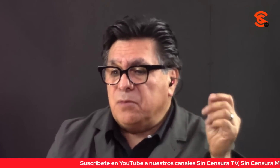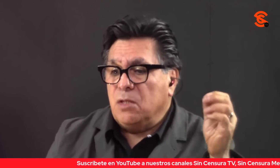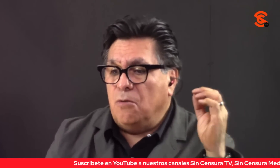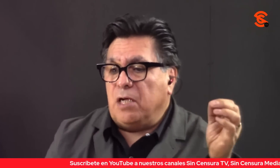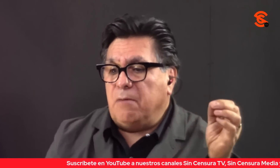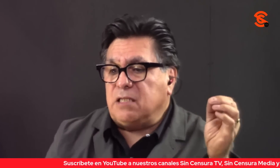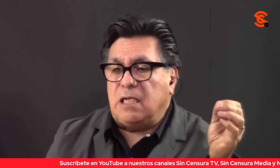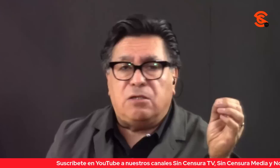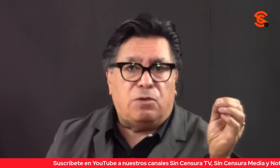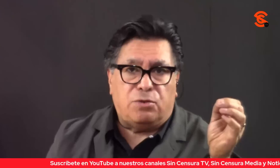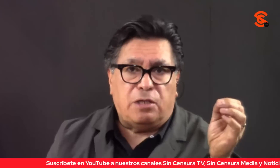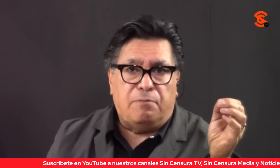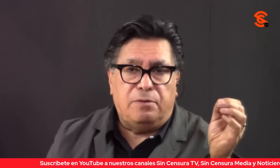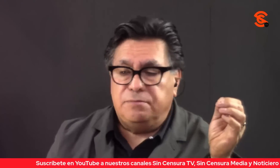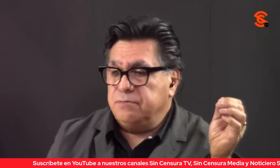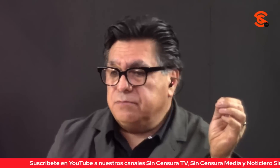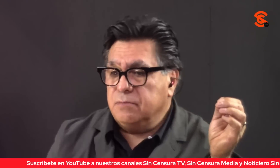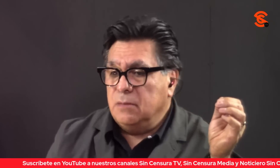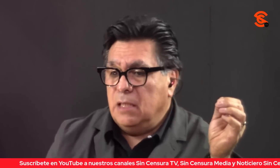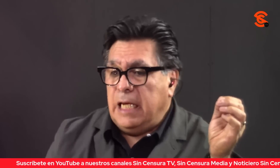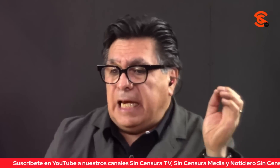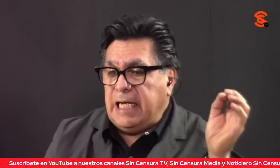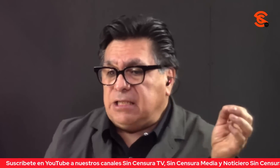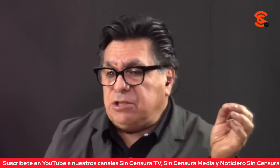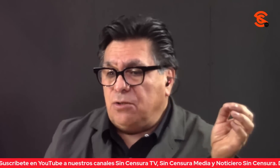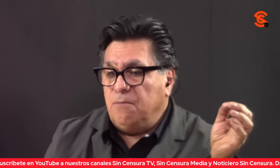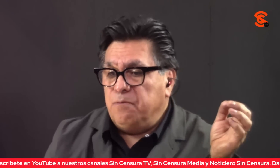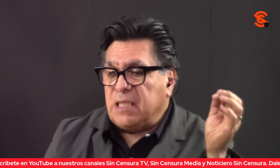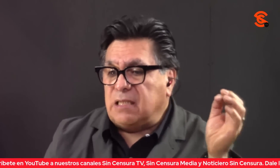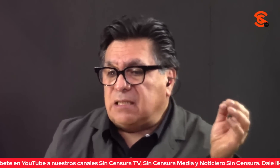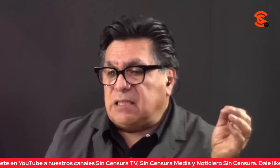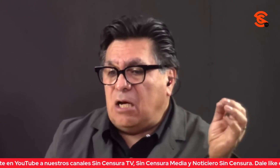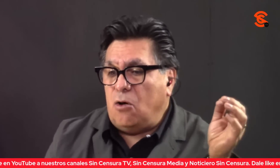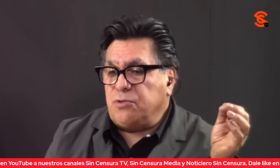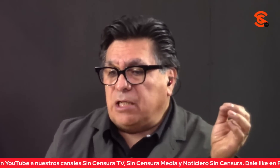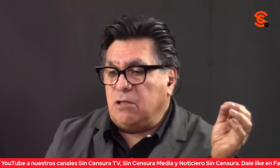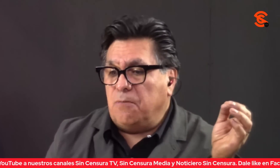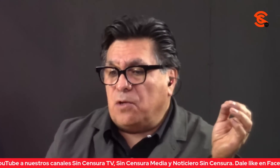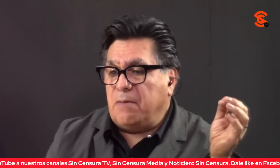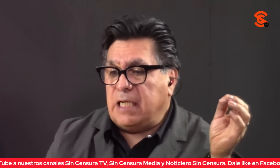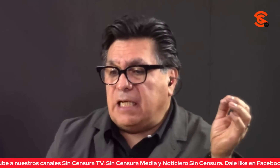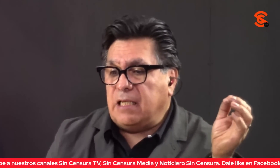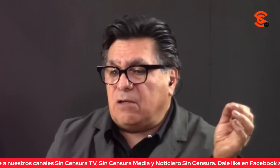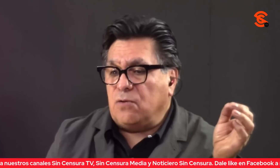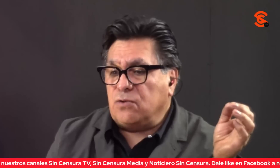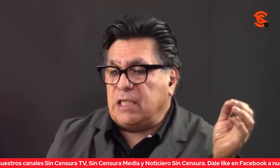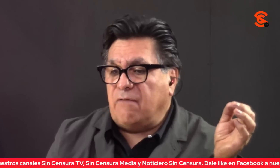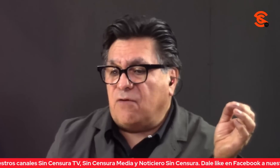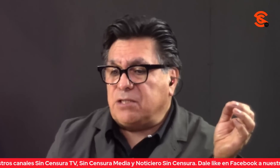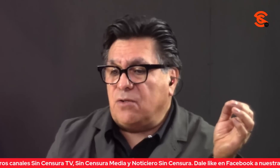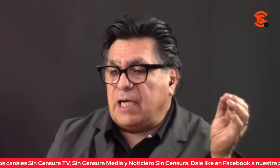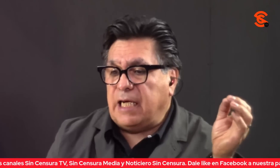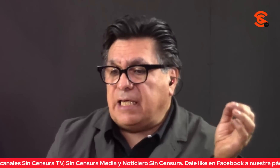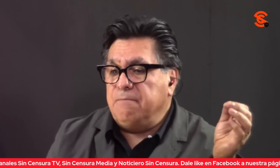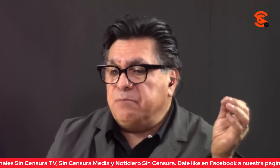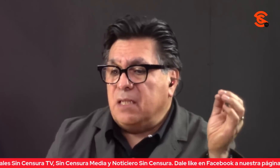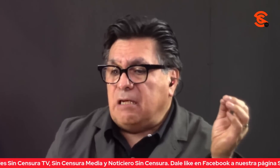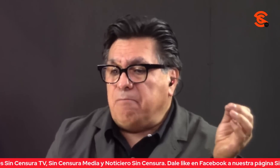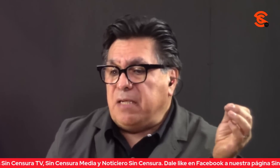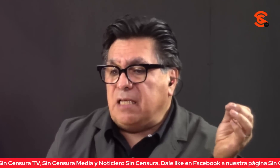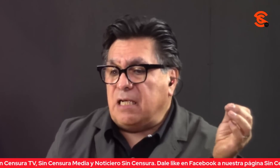manifiesto un problema central de nuestro tiempo. El éxito que se está obteniendo por la manera de dar a conocer la información